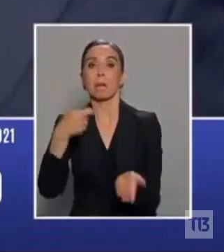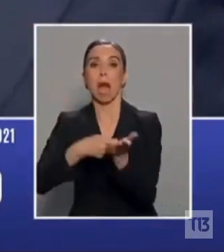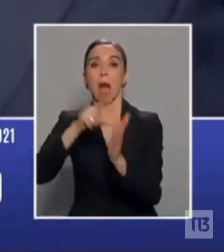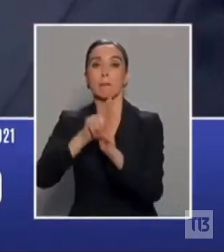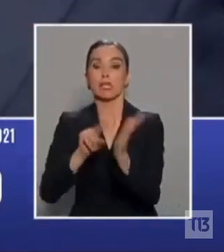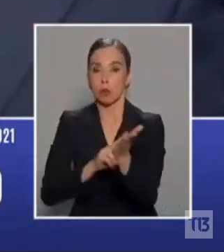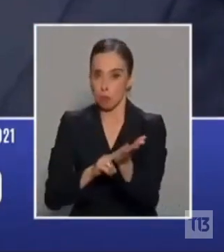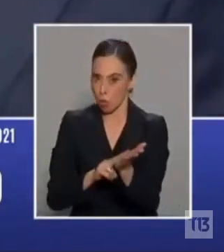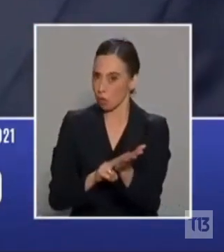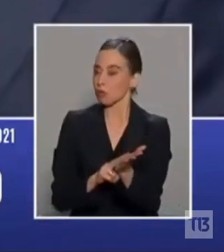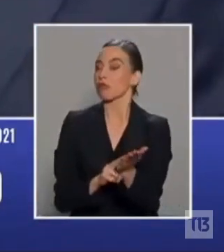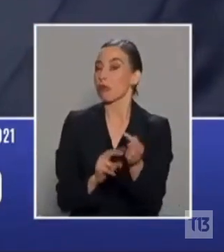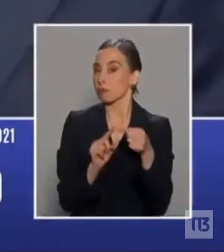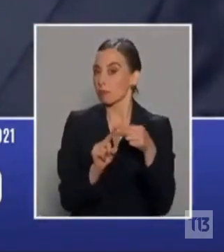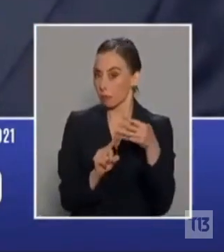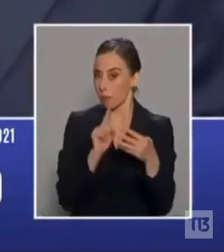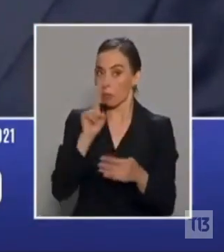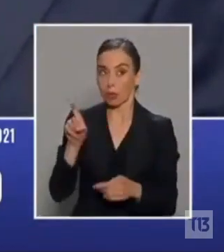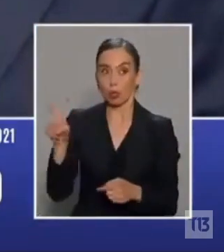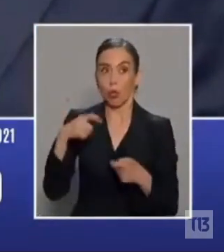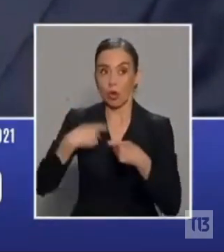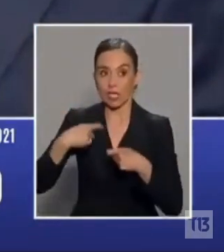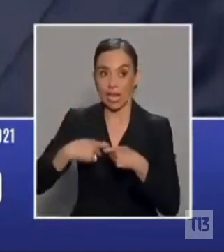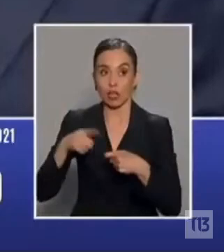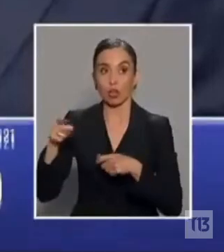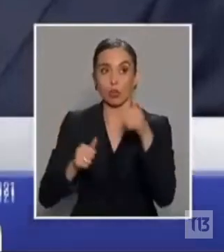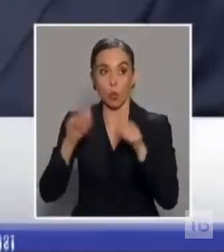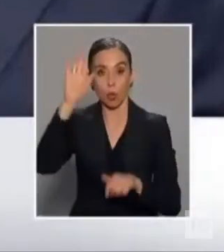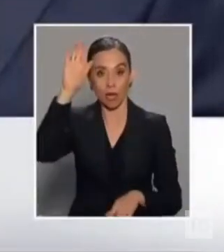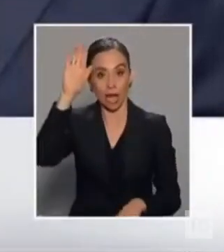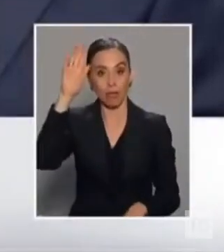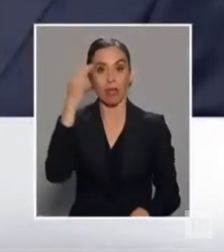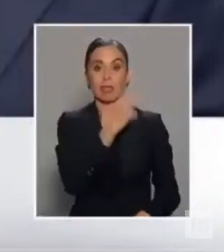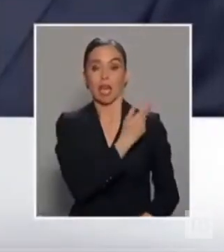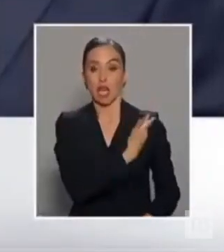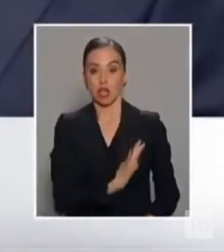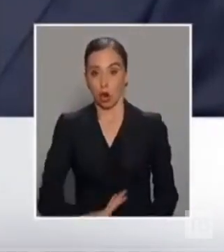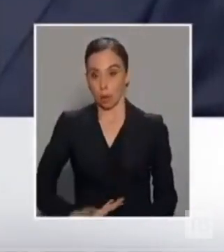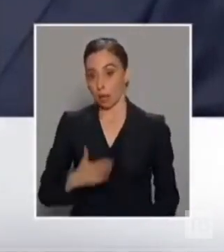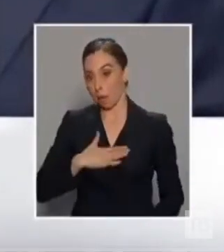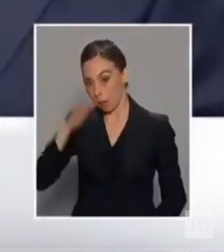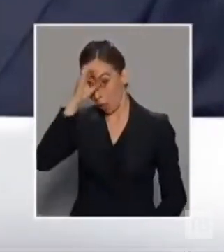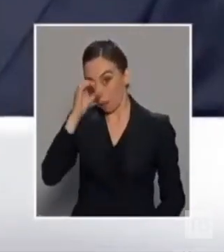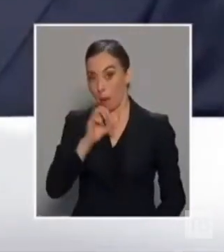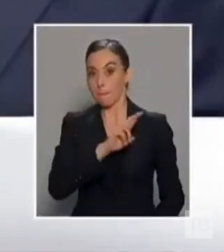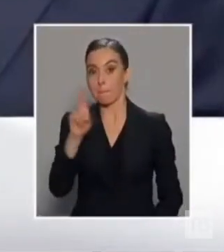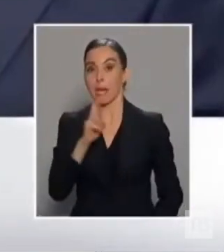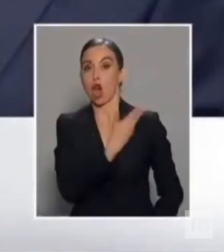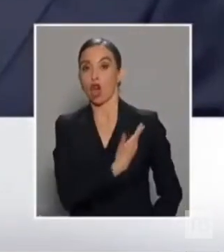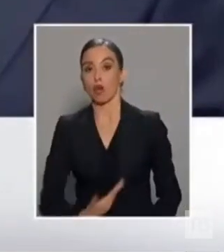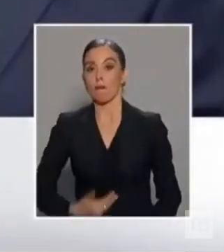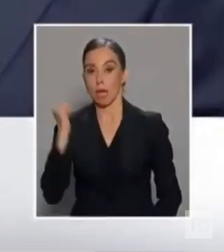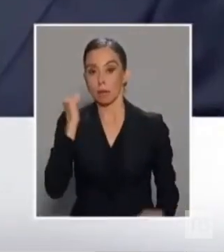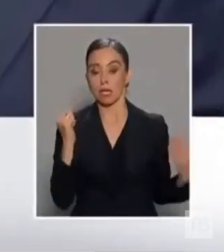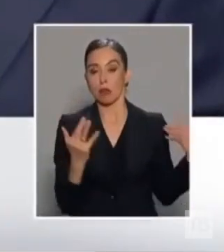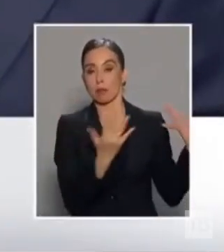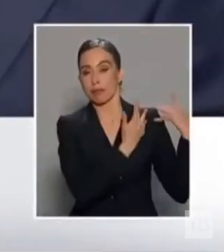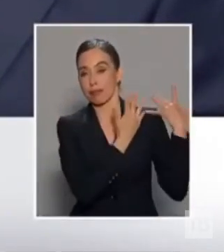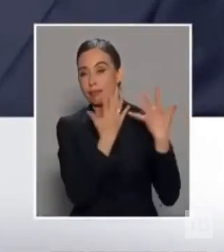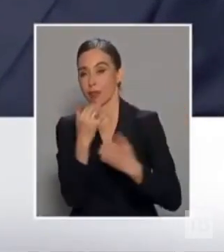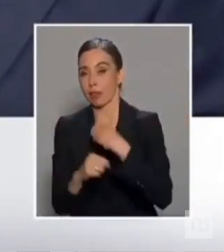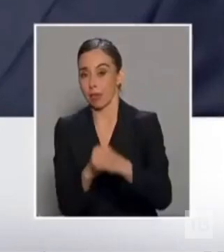preguntar, porque además, yo sé que tú lo niegas, pero eres el candidato del gobierno, en mi opinión, el peor gobierno en